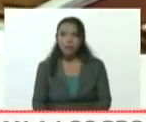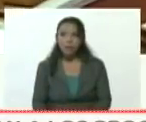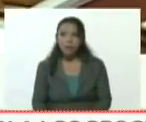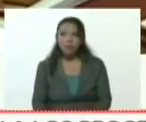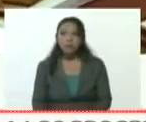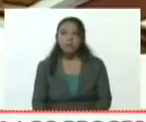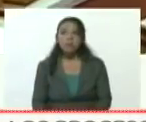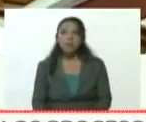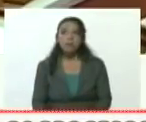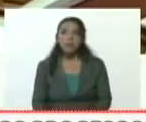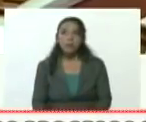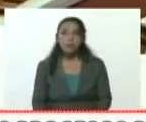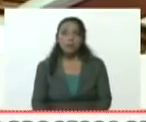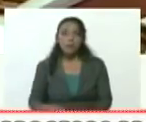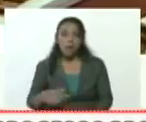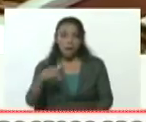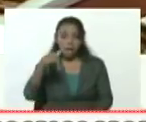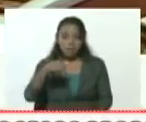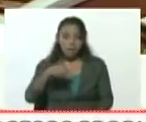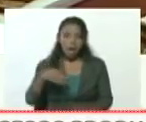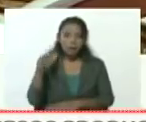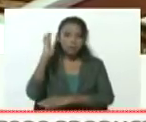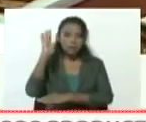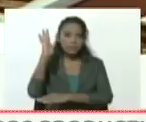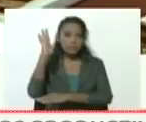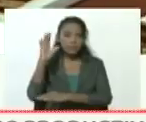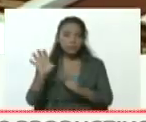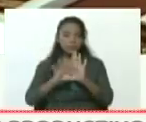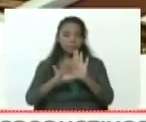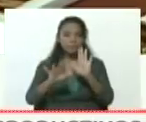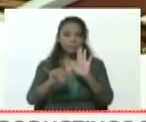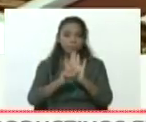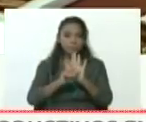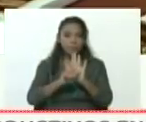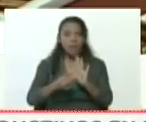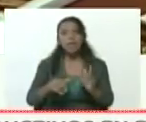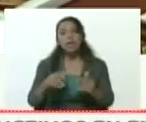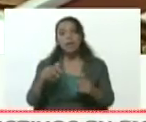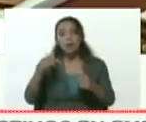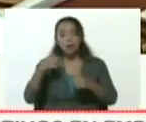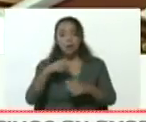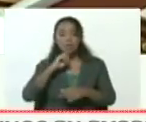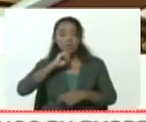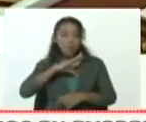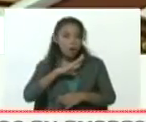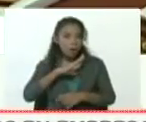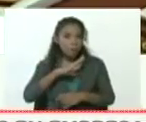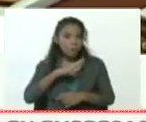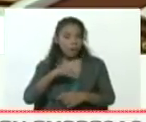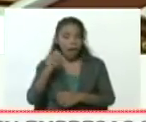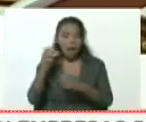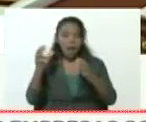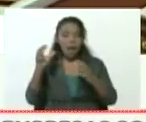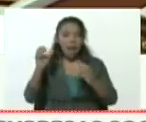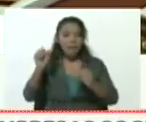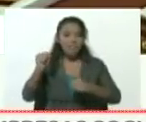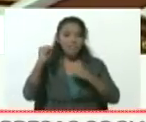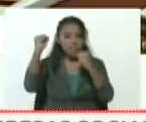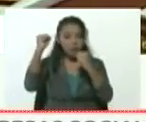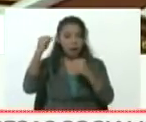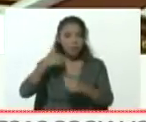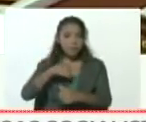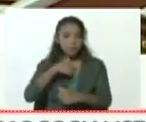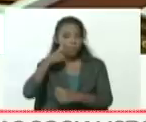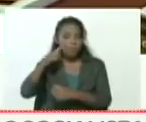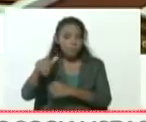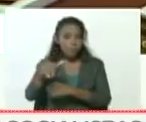Asamblea Nacional Constituyente tiene el deber de recordar estos logros como evidencia histórica de las victorias de nuestro pueblo en la larga